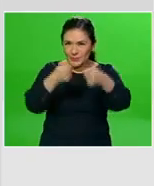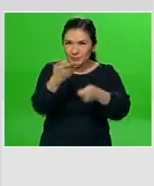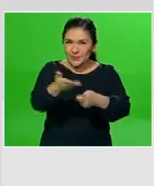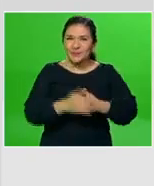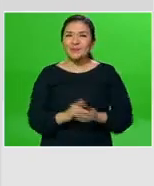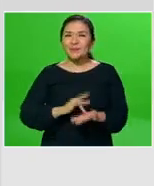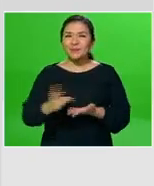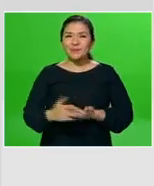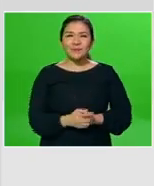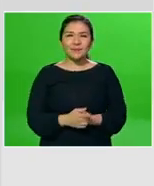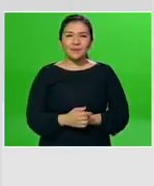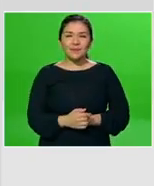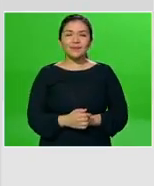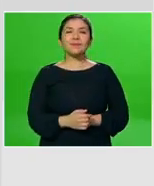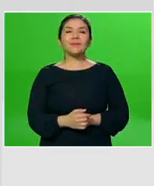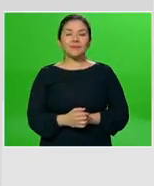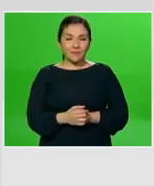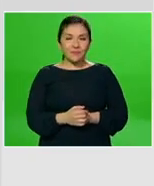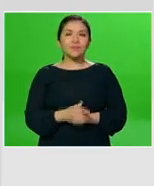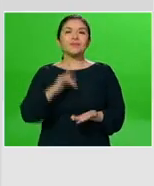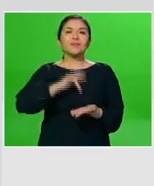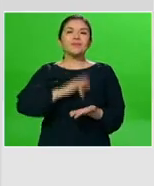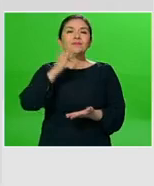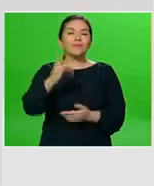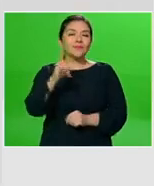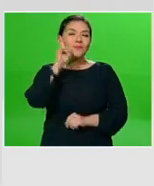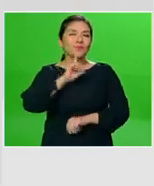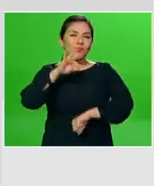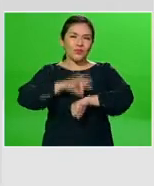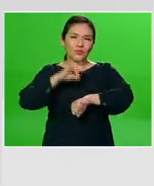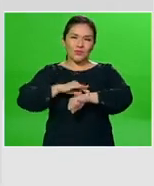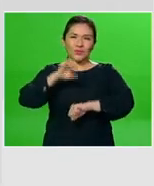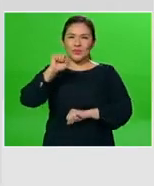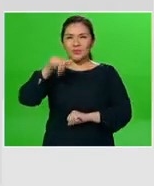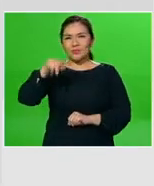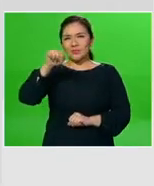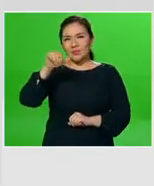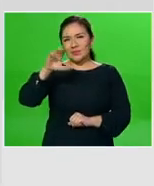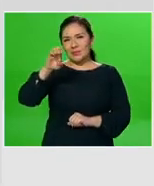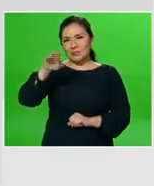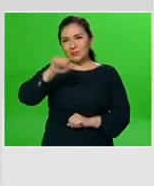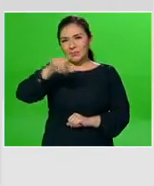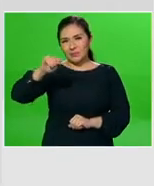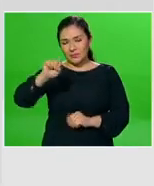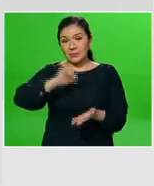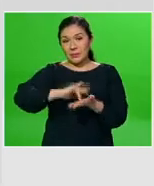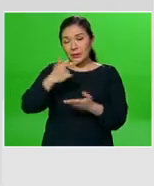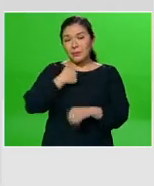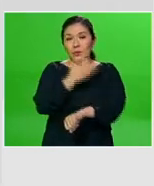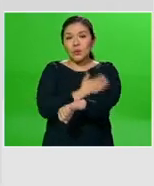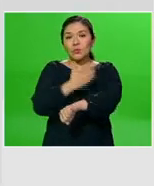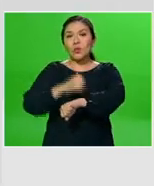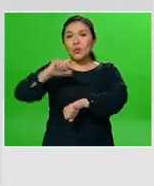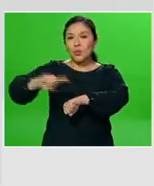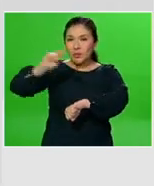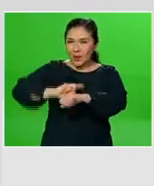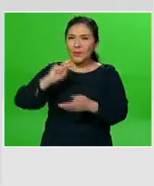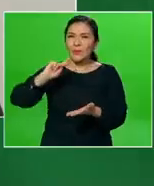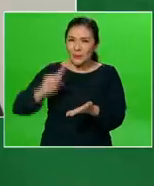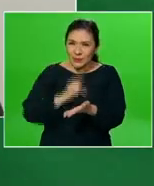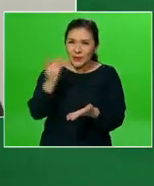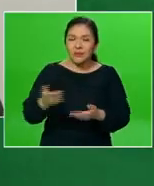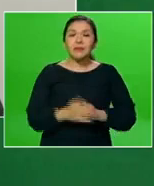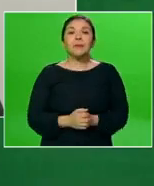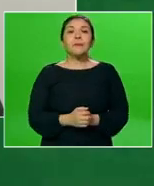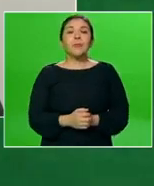muchas gracias muchas gracias estimado todas santas ceballos gracias por estar nos acompañando nuevamente es un fin